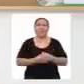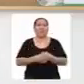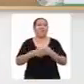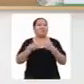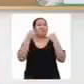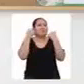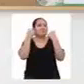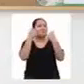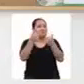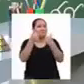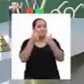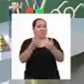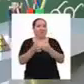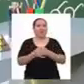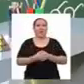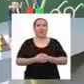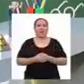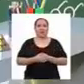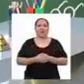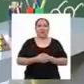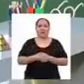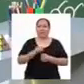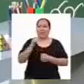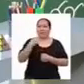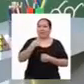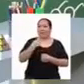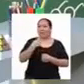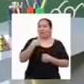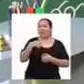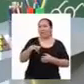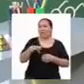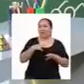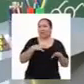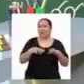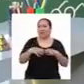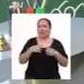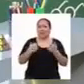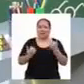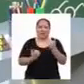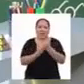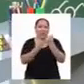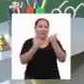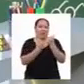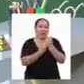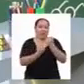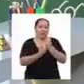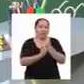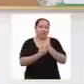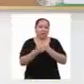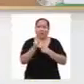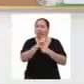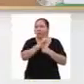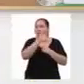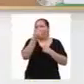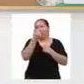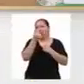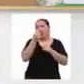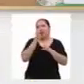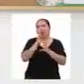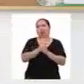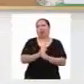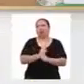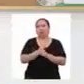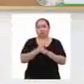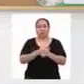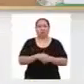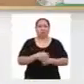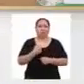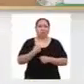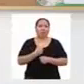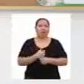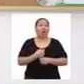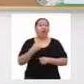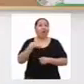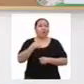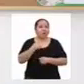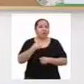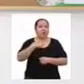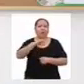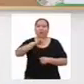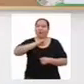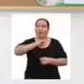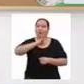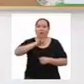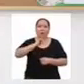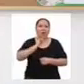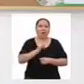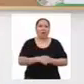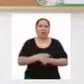parece muy bien. Y estoy haciendo de la solidaridad otra costumbre. Mira, qué coincidencia. Yo